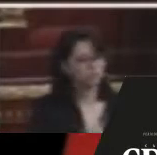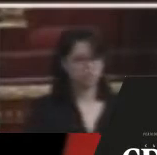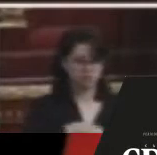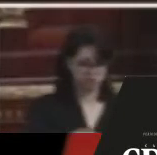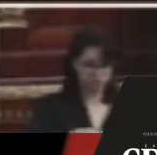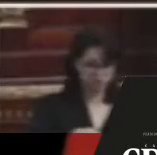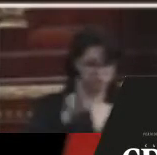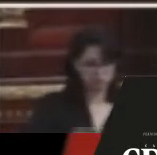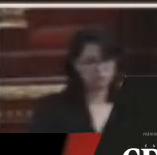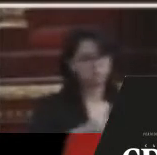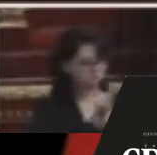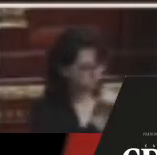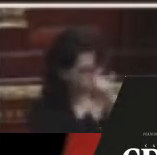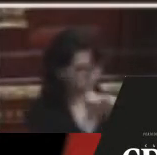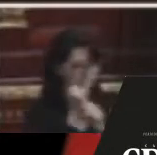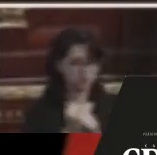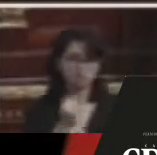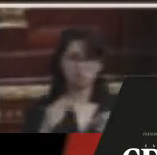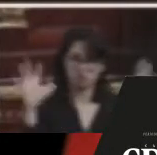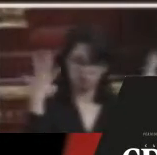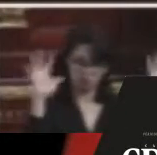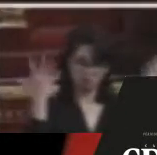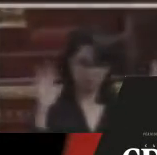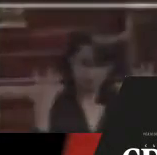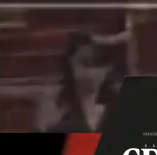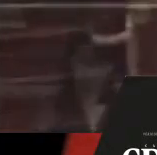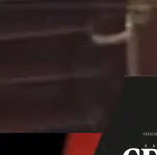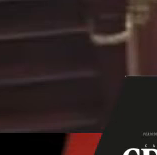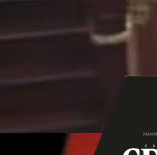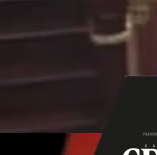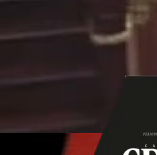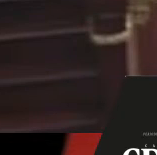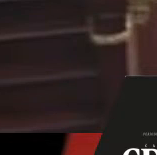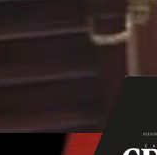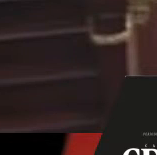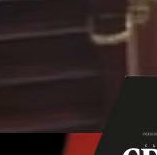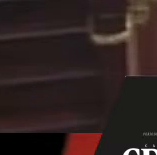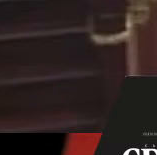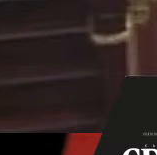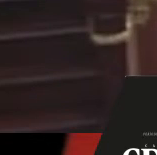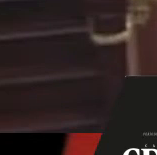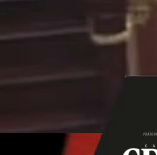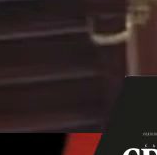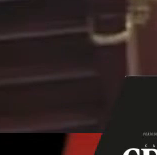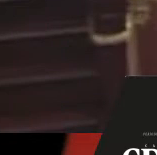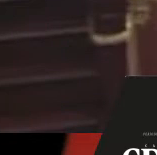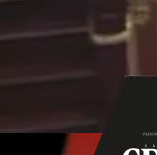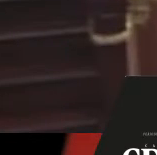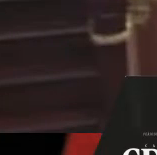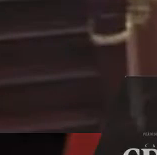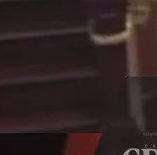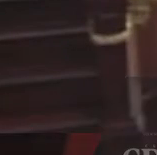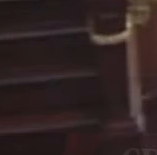Legisladores de las diferentes fracciones parlamentarias de la Asamblea Legislativa del Distrito Federal manifestaron su reconocimiento y felicitaciones al Instituto